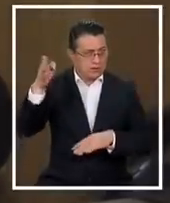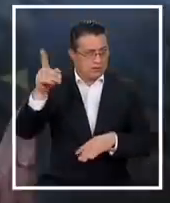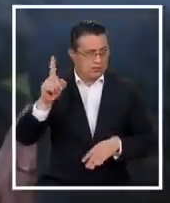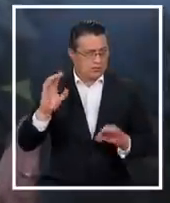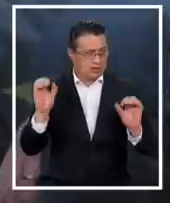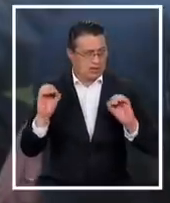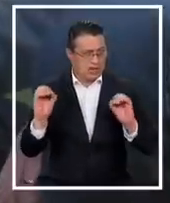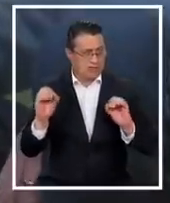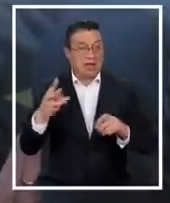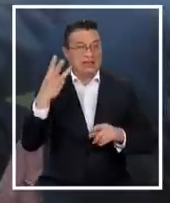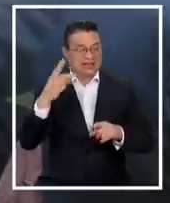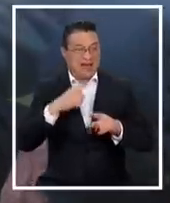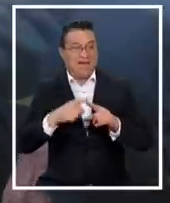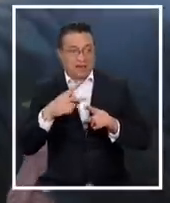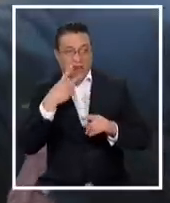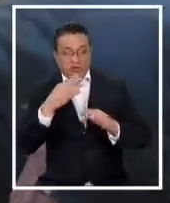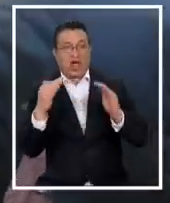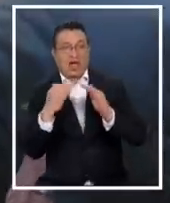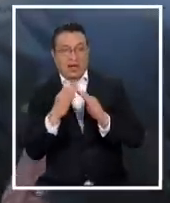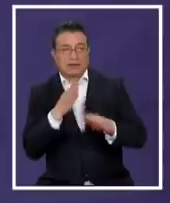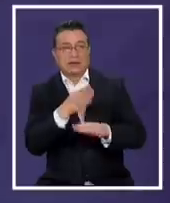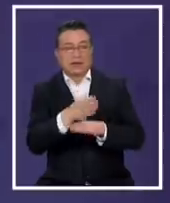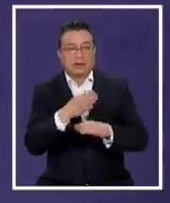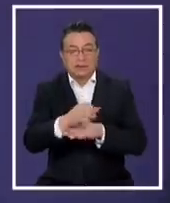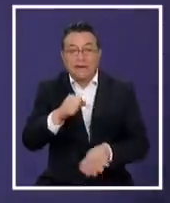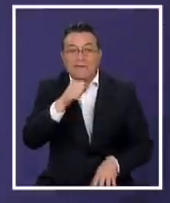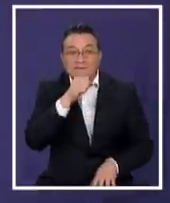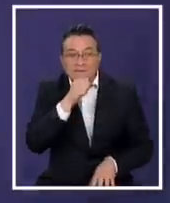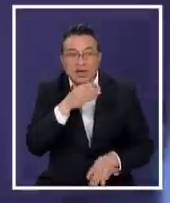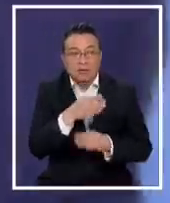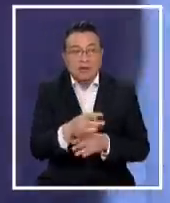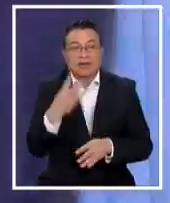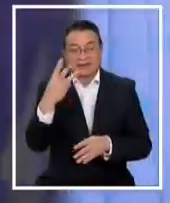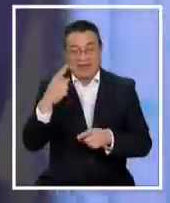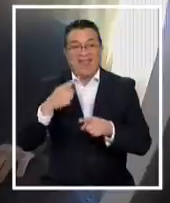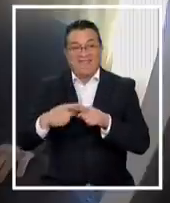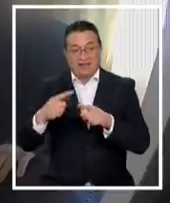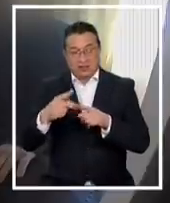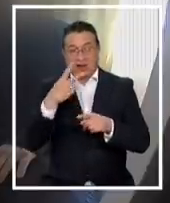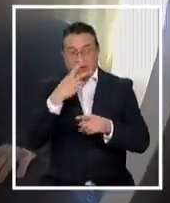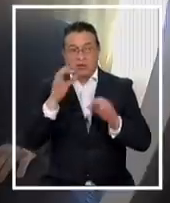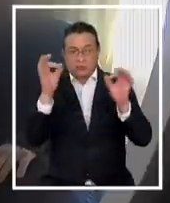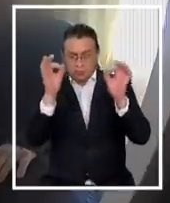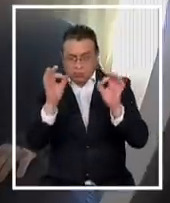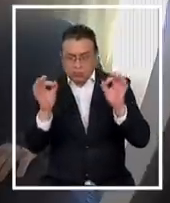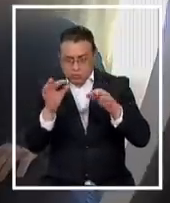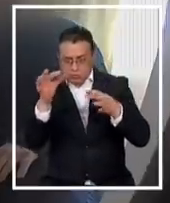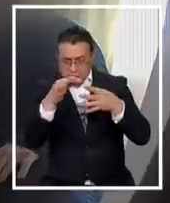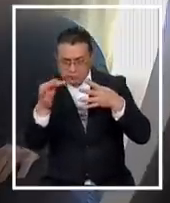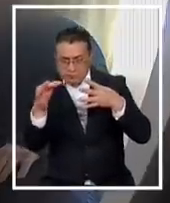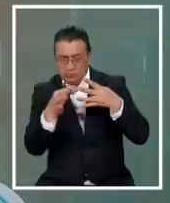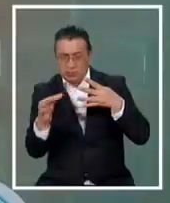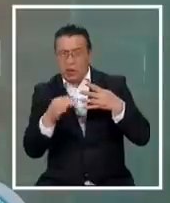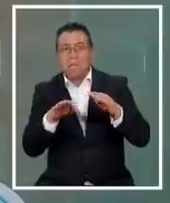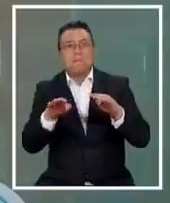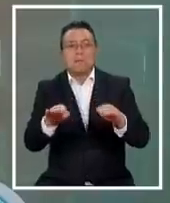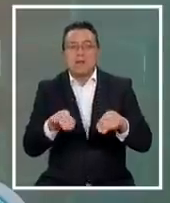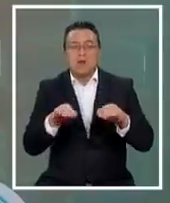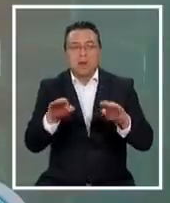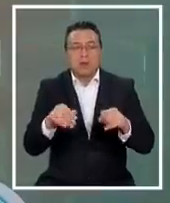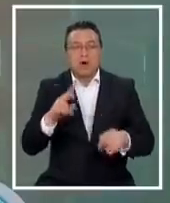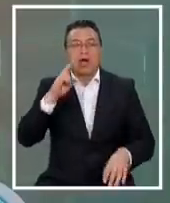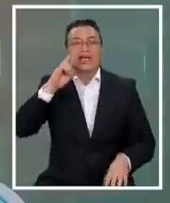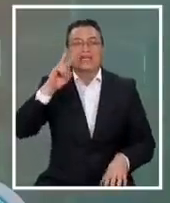3 veces lo vimos atendiendo a domicilio a adultos mayores y 3 veces vimos, detalles más, detalles menos, lo mismo,